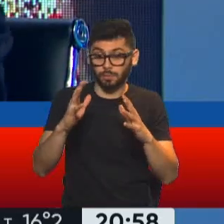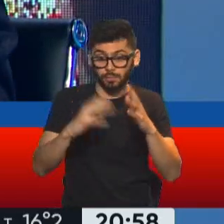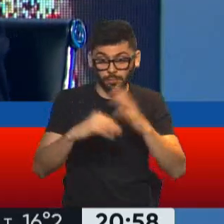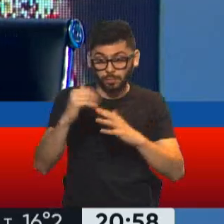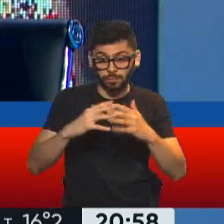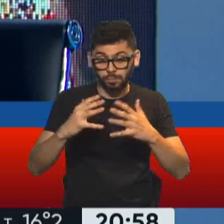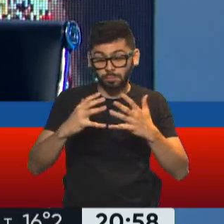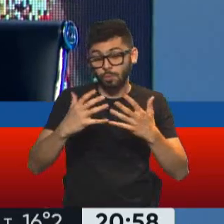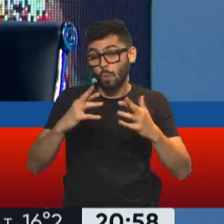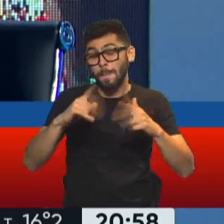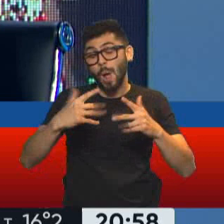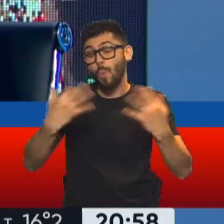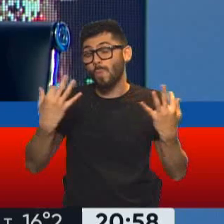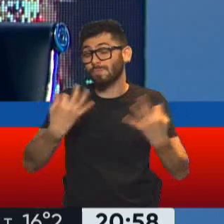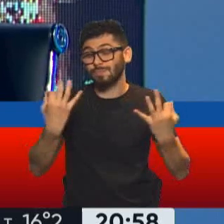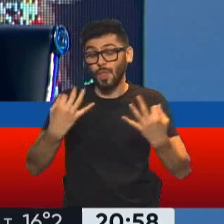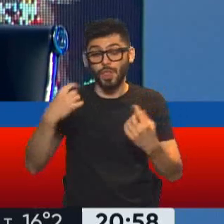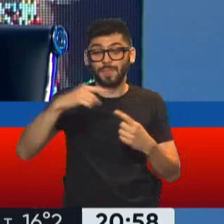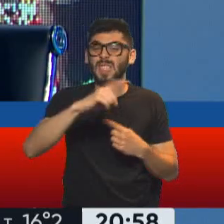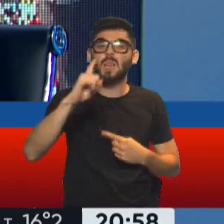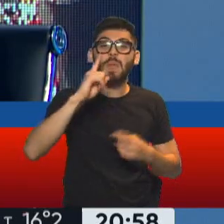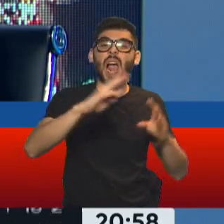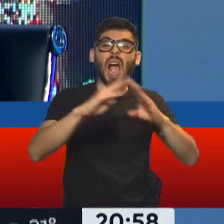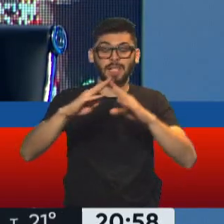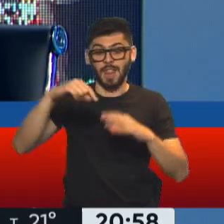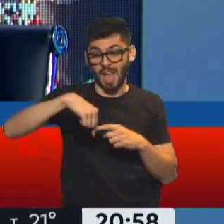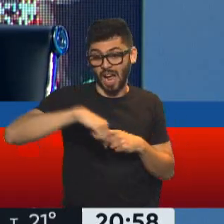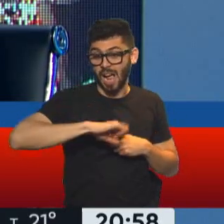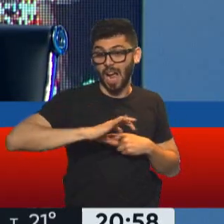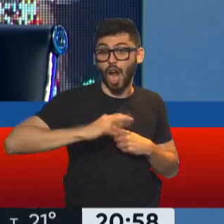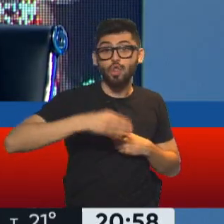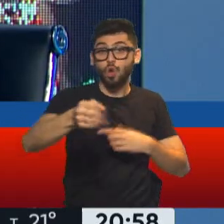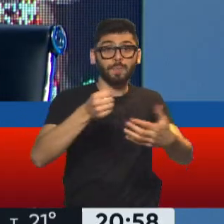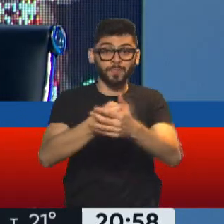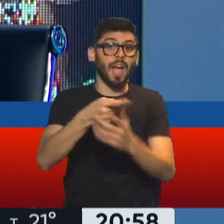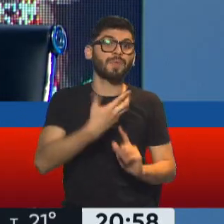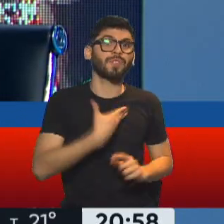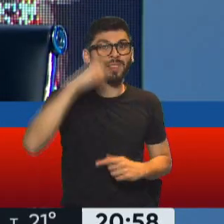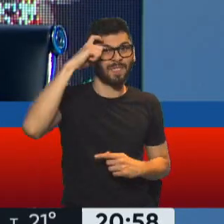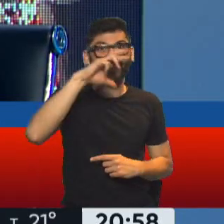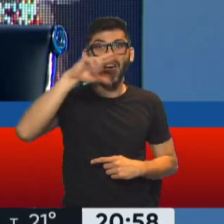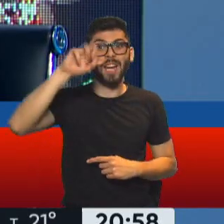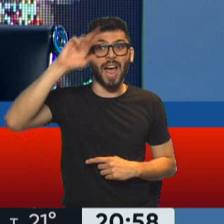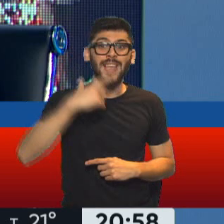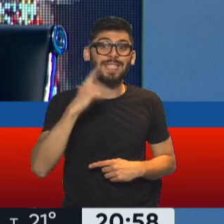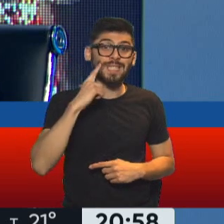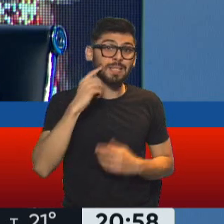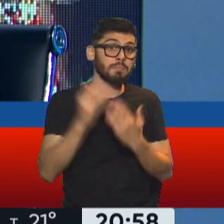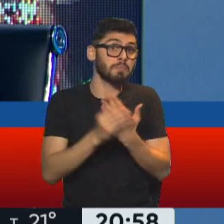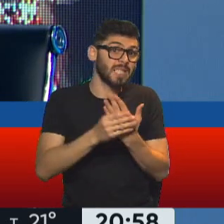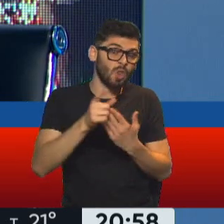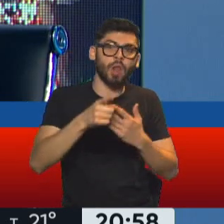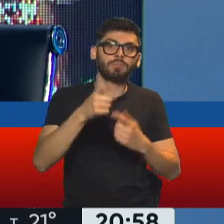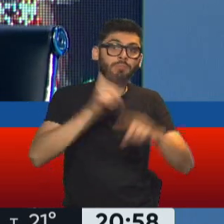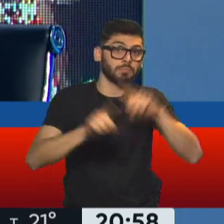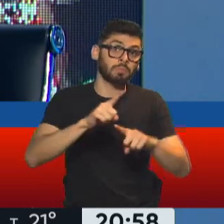de nuestro país, con más de 100.000 viviendas que de acá a fin de año van a estar en construcción. Allí está Jorge Ferraresi como ministro haciendo una tarea